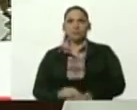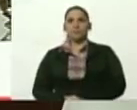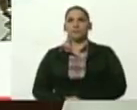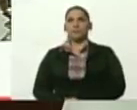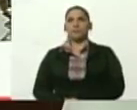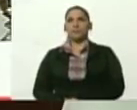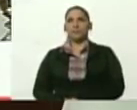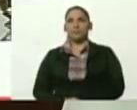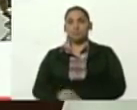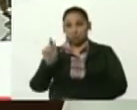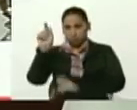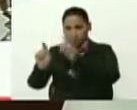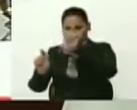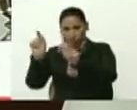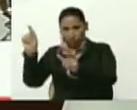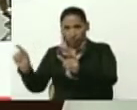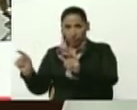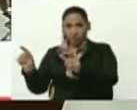esta gente,